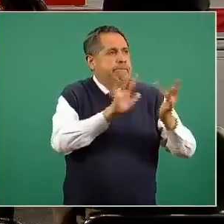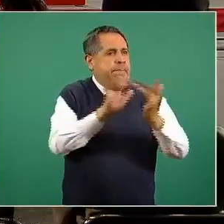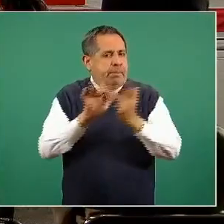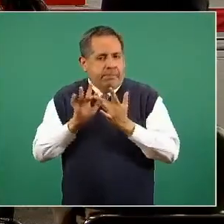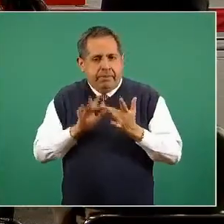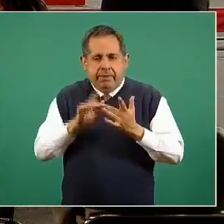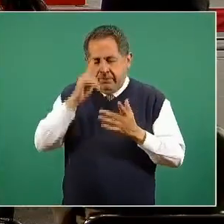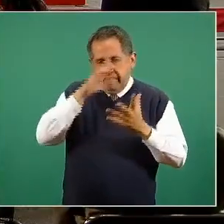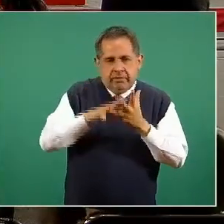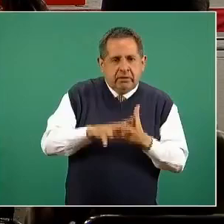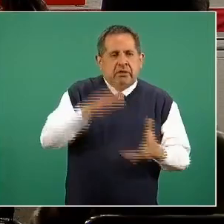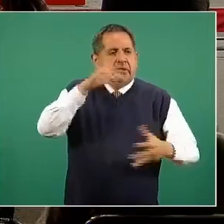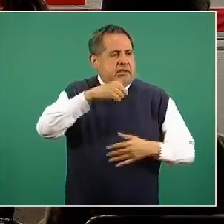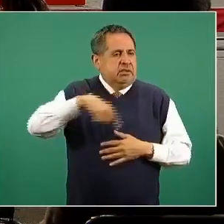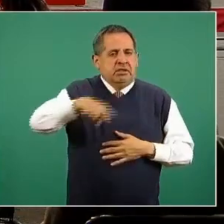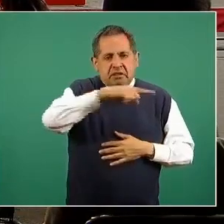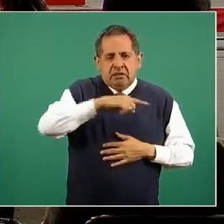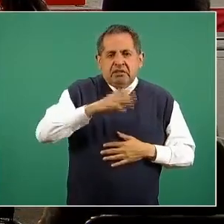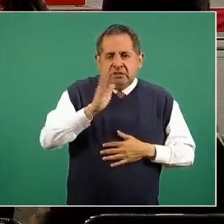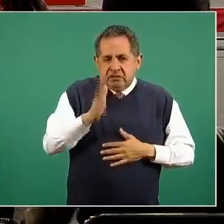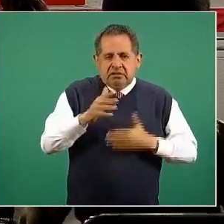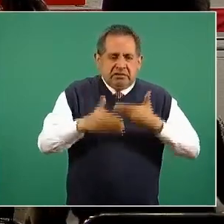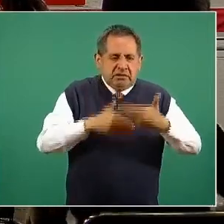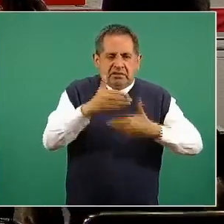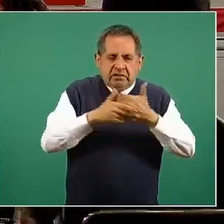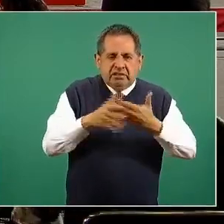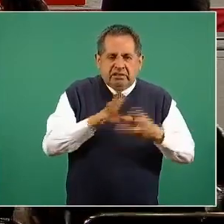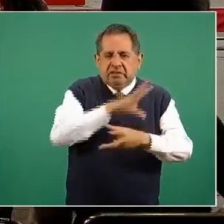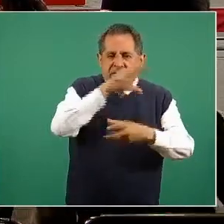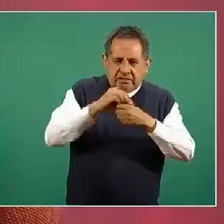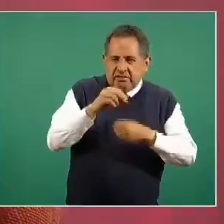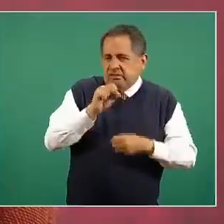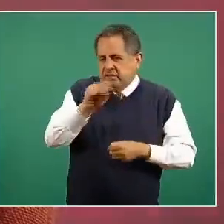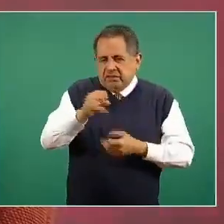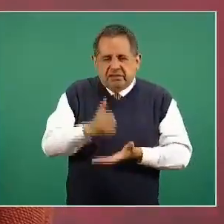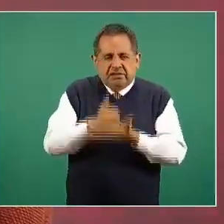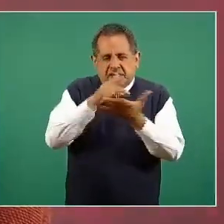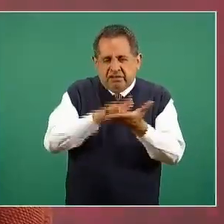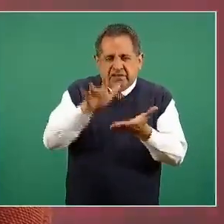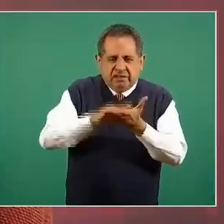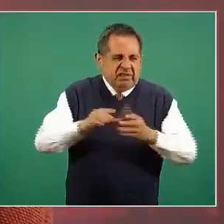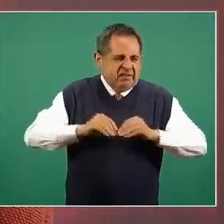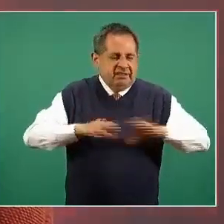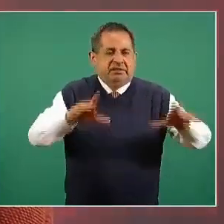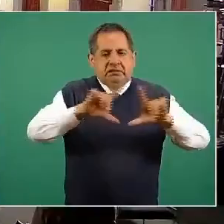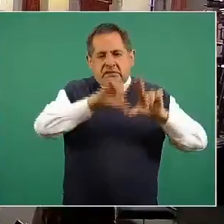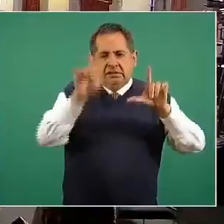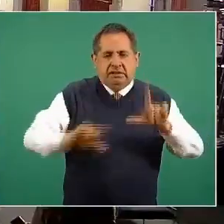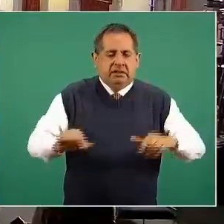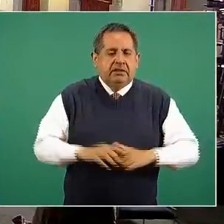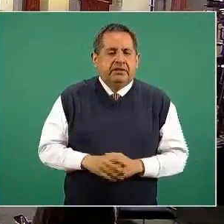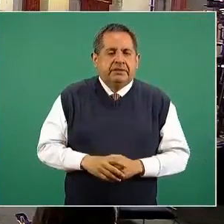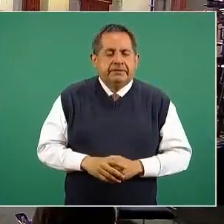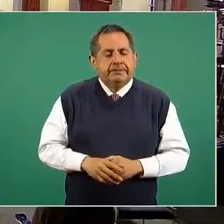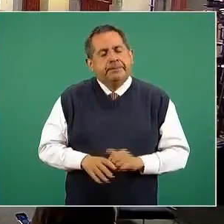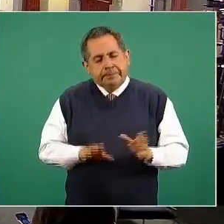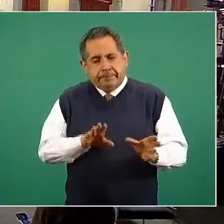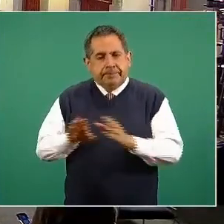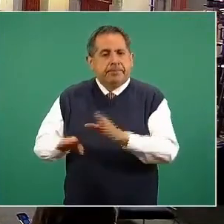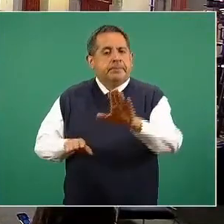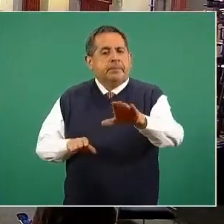en su enorme mayoría ya se han integrado a brindar el apoyo a este operativo nacional. Y sobre la